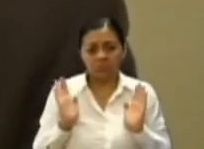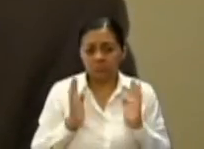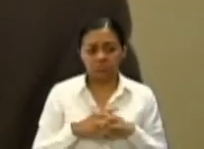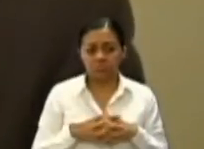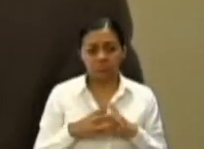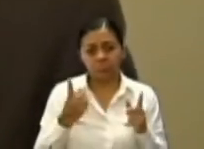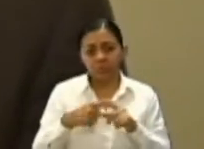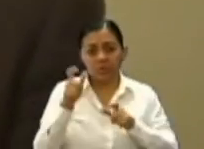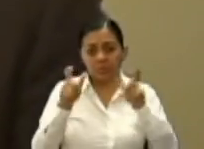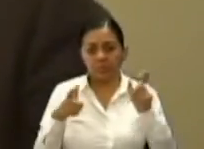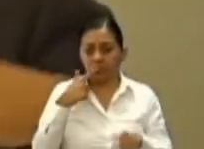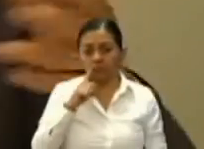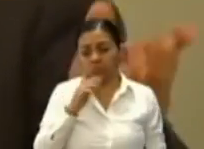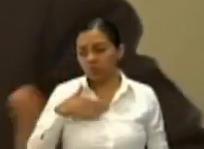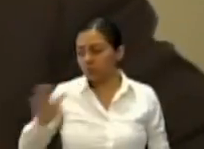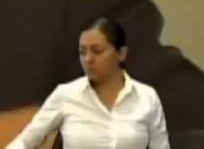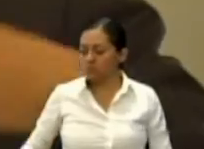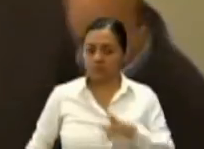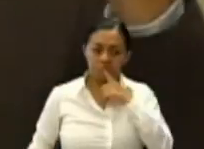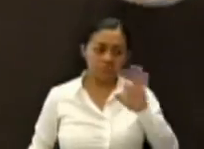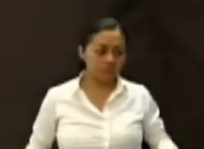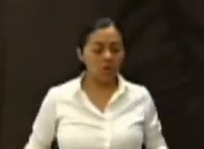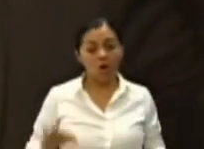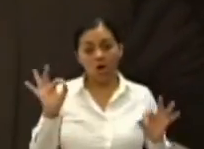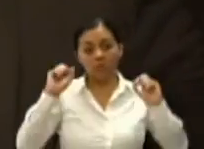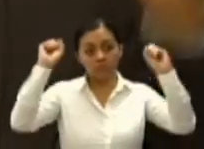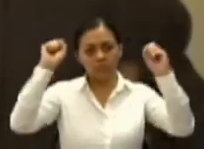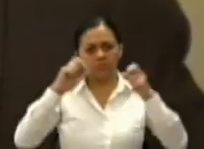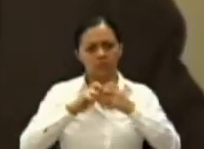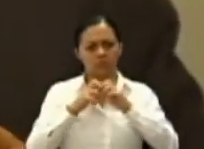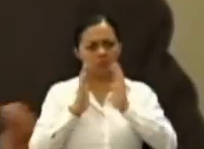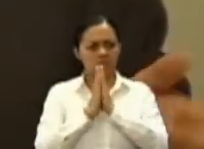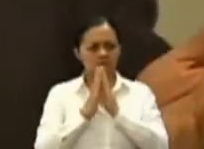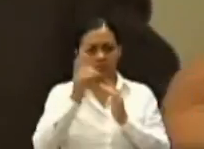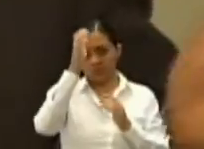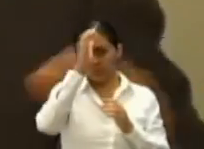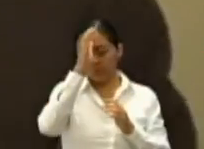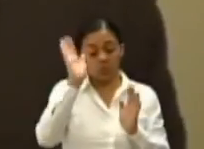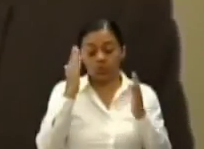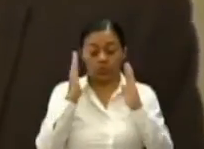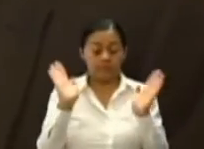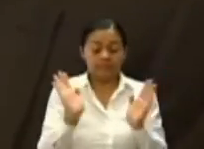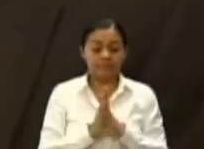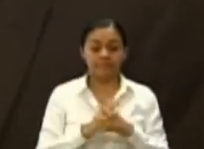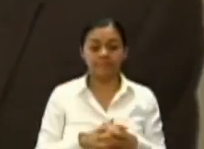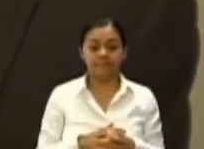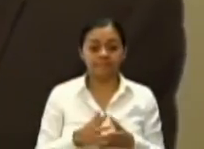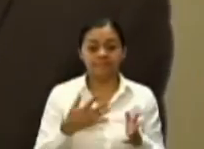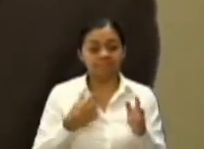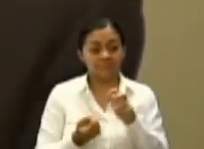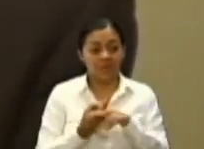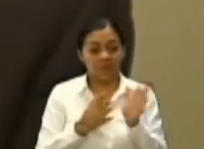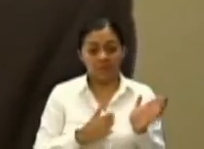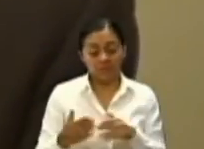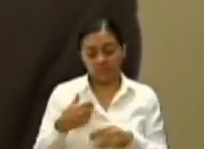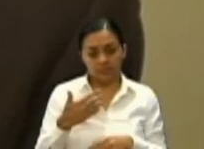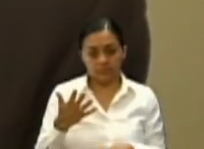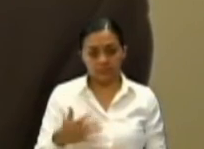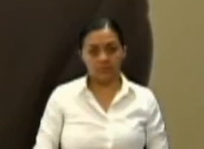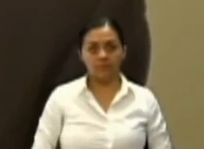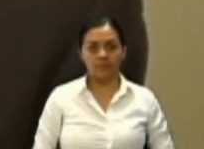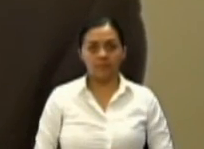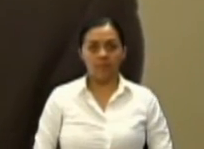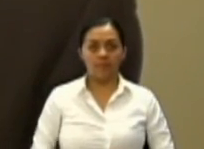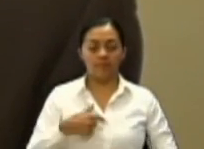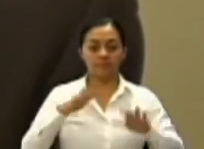la gente que reaccione si algún patán empieza a politizar por una misa campal del papá francisco en